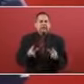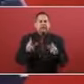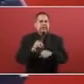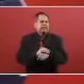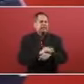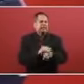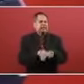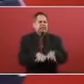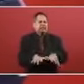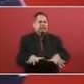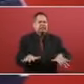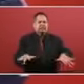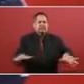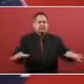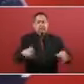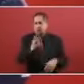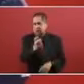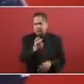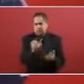que